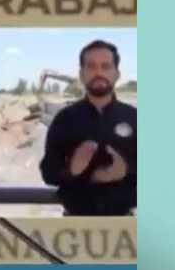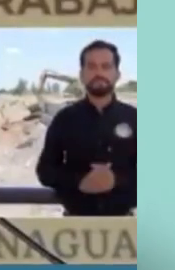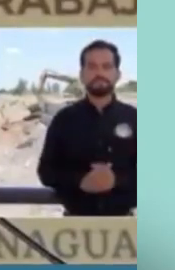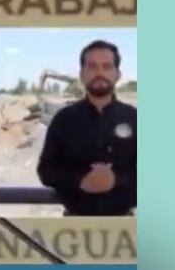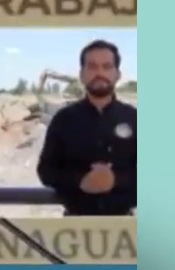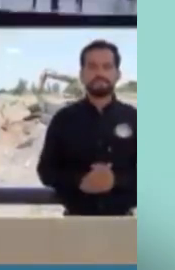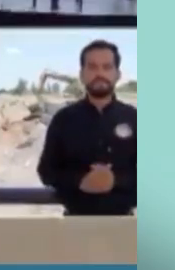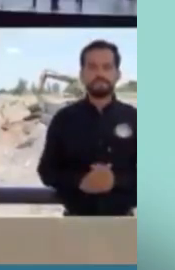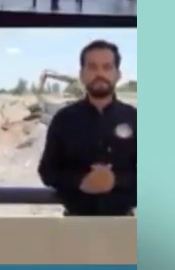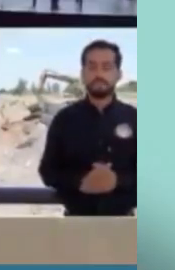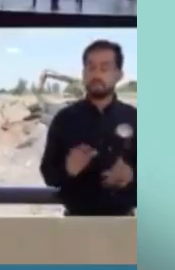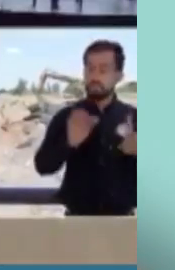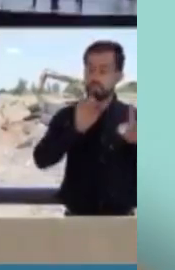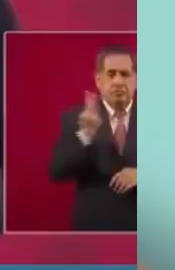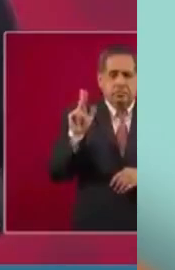en todo el país.